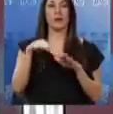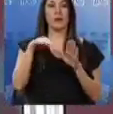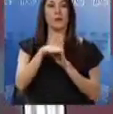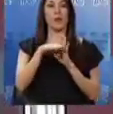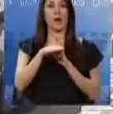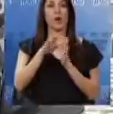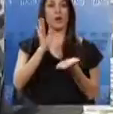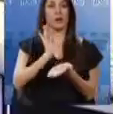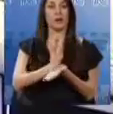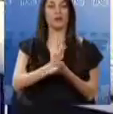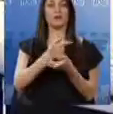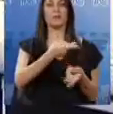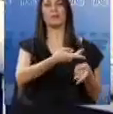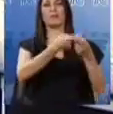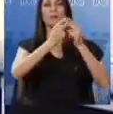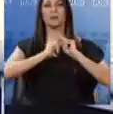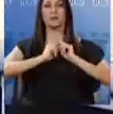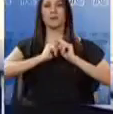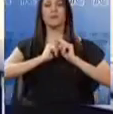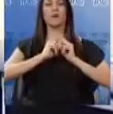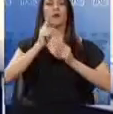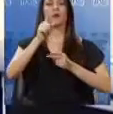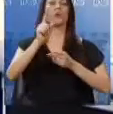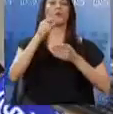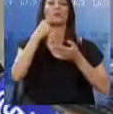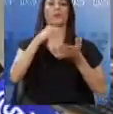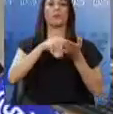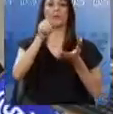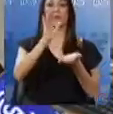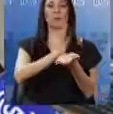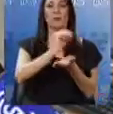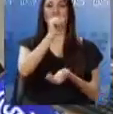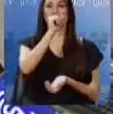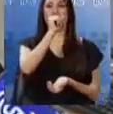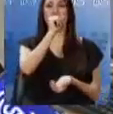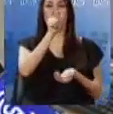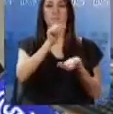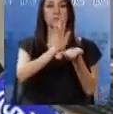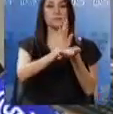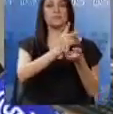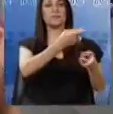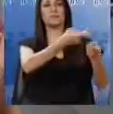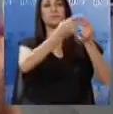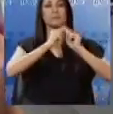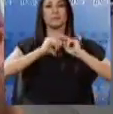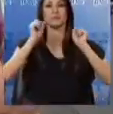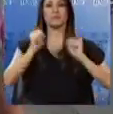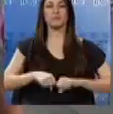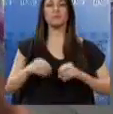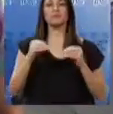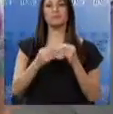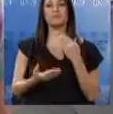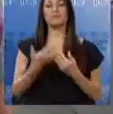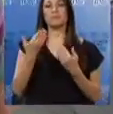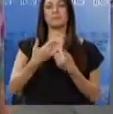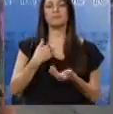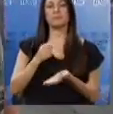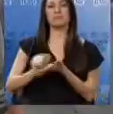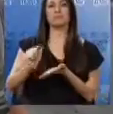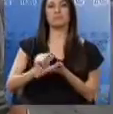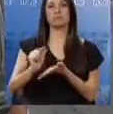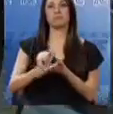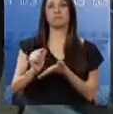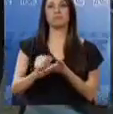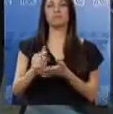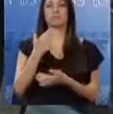IES otorgará préstamos quirografarios. Entre mediados o finales de septiembre esté ya disponible este servicio. Esas facilidades que da, sí. Bueno,